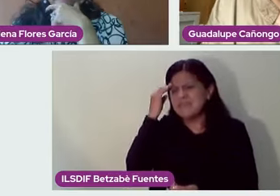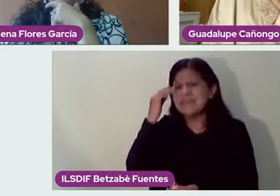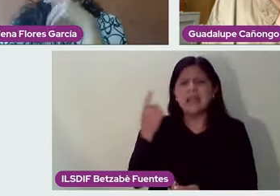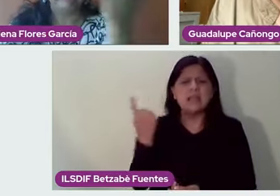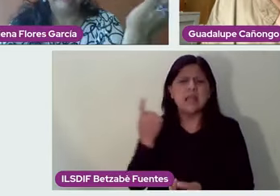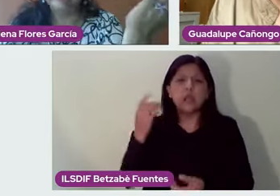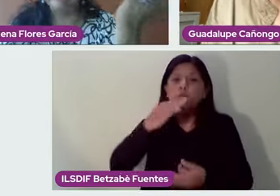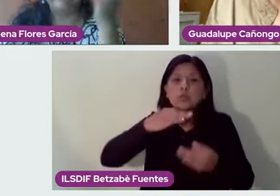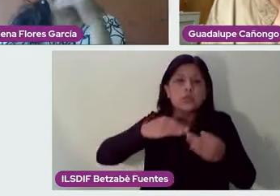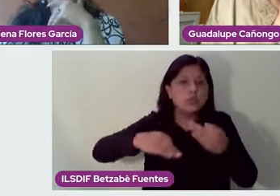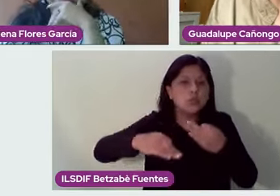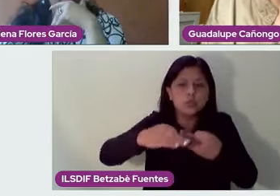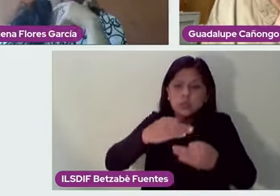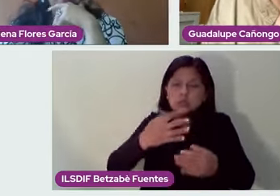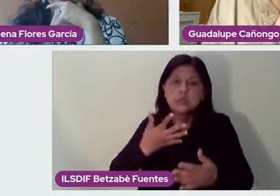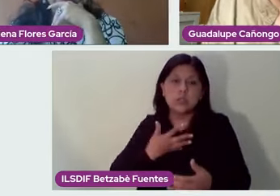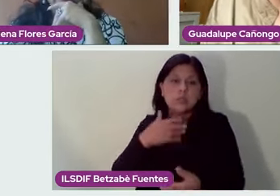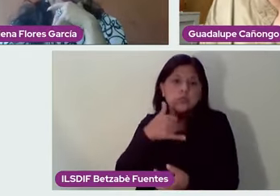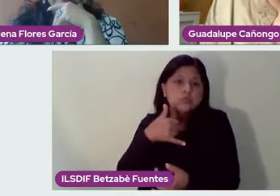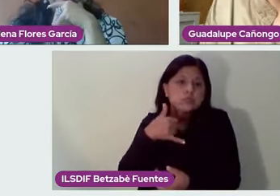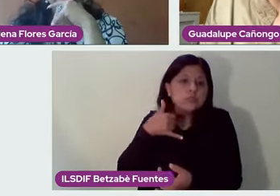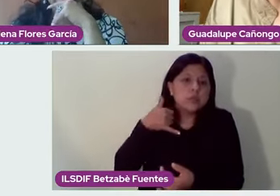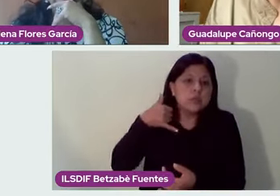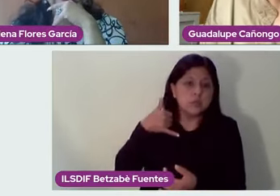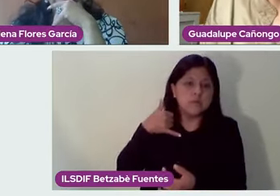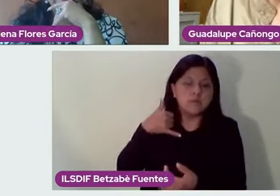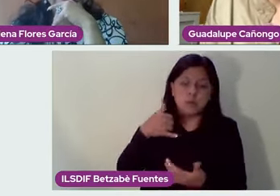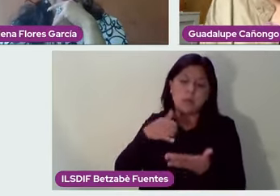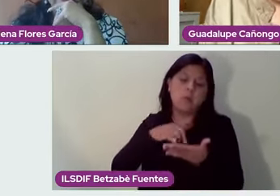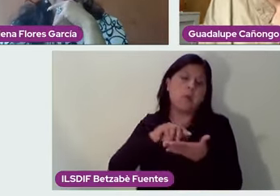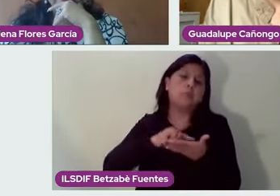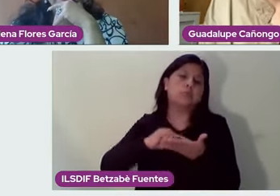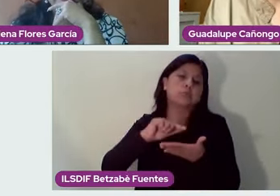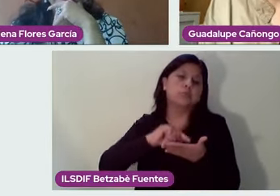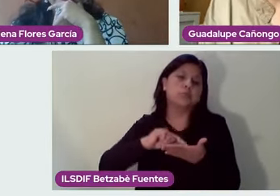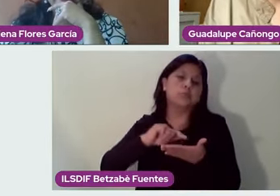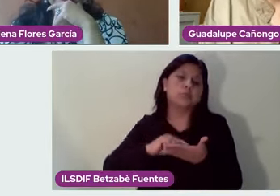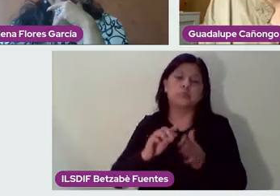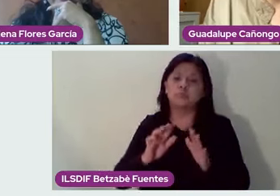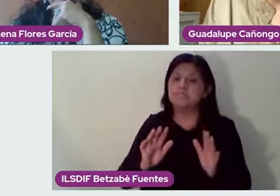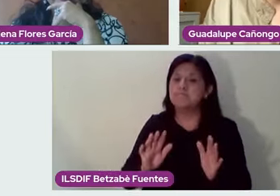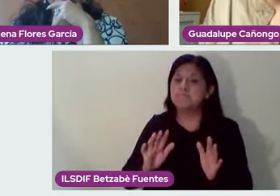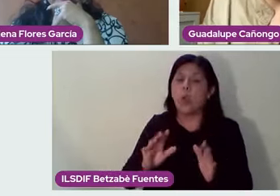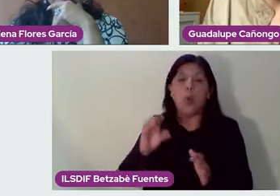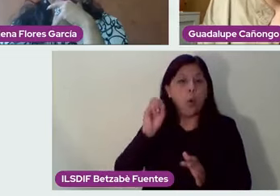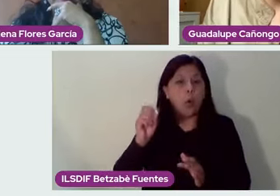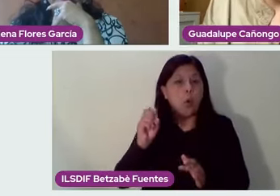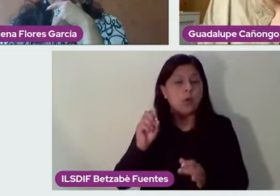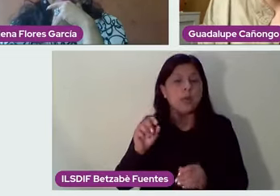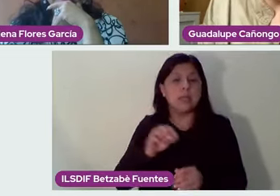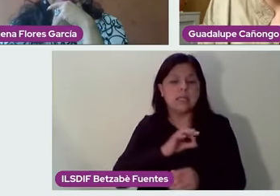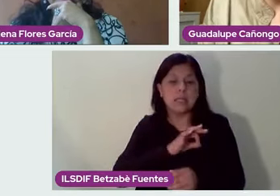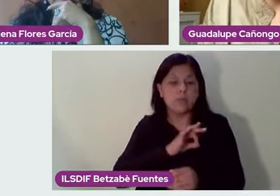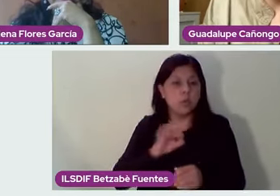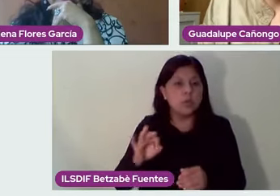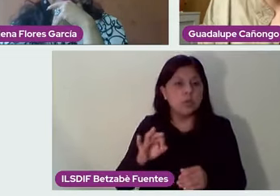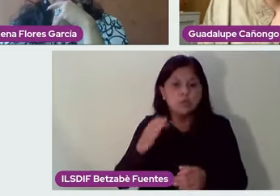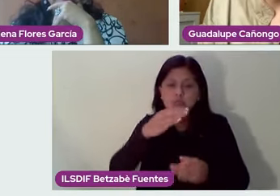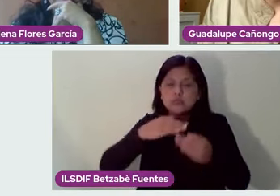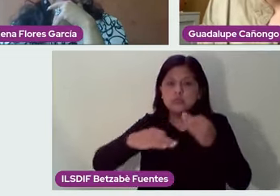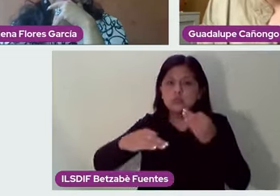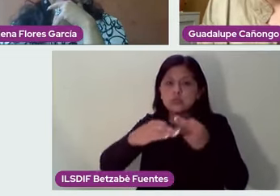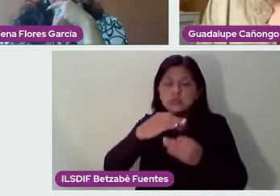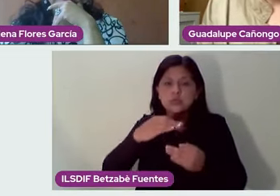un dispositivo inteligente que ahora llaman, ¿no? Damos por hecho que todos sabemos utilizar esta